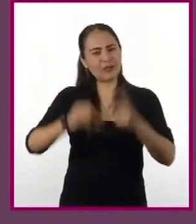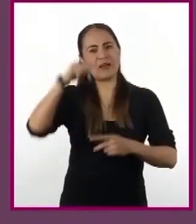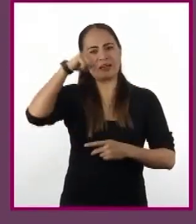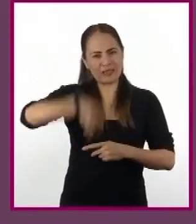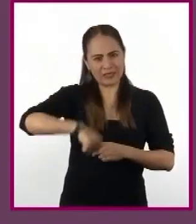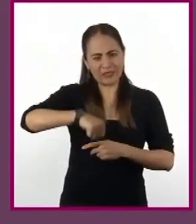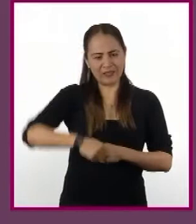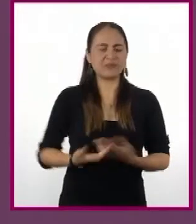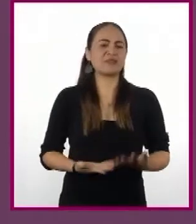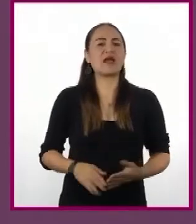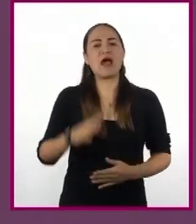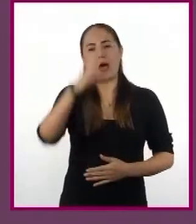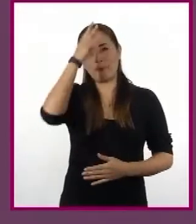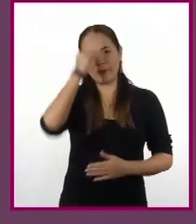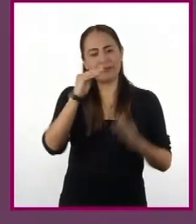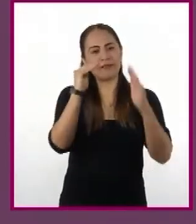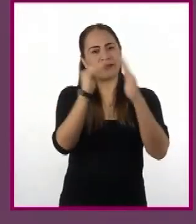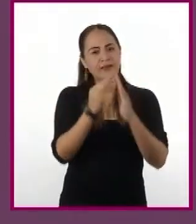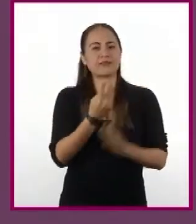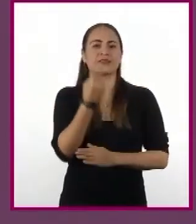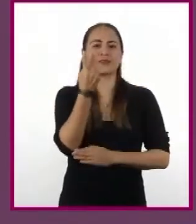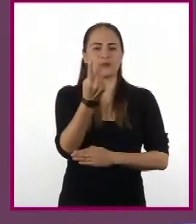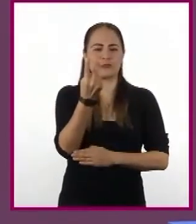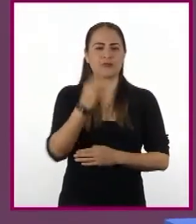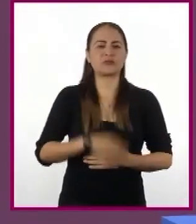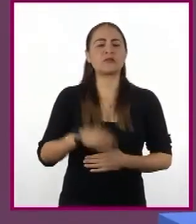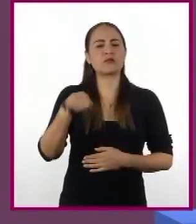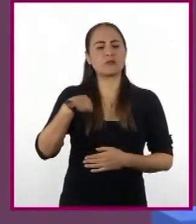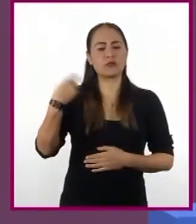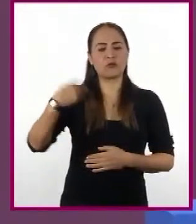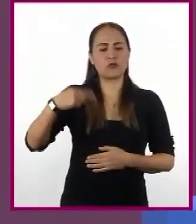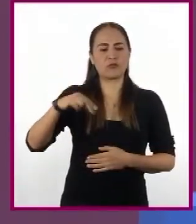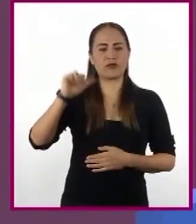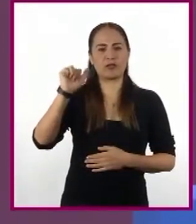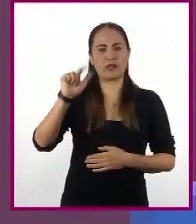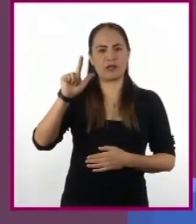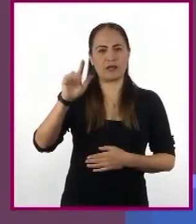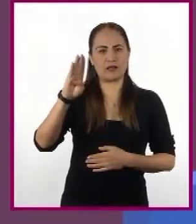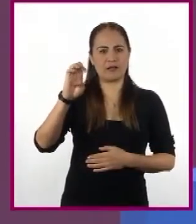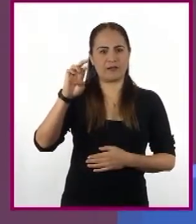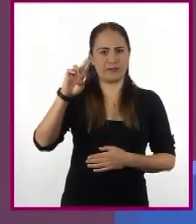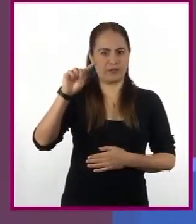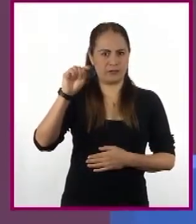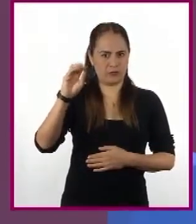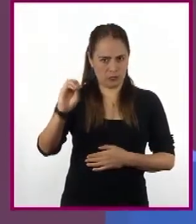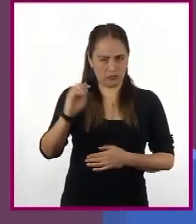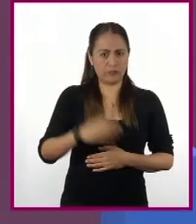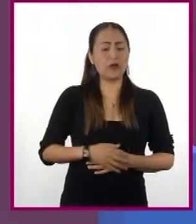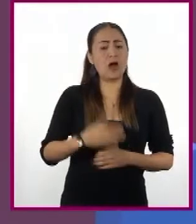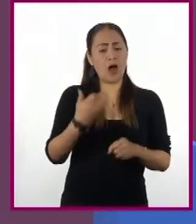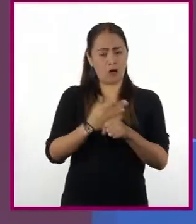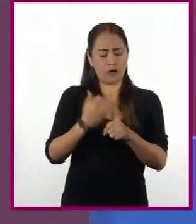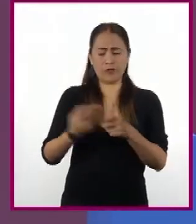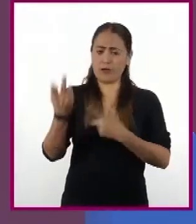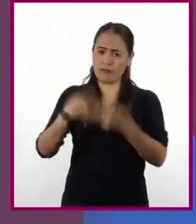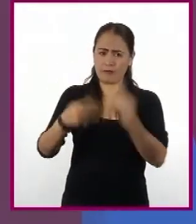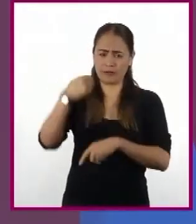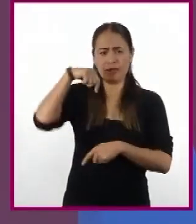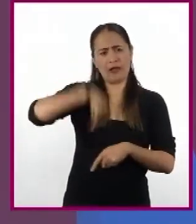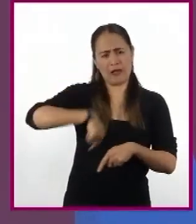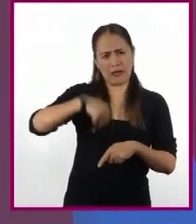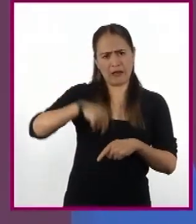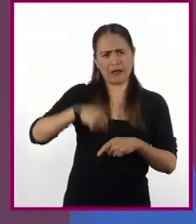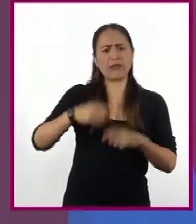de la estrategia Aprende en Casa 2. Mi nombre es Alberto Ábrego y estoy aquí para compartir con ustedes